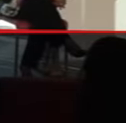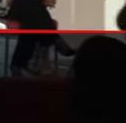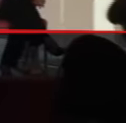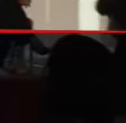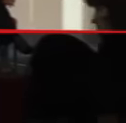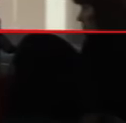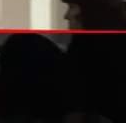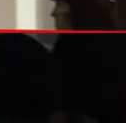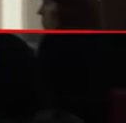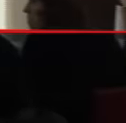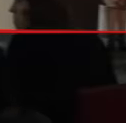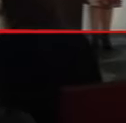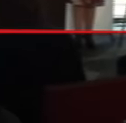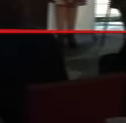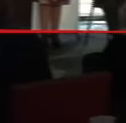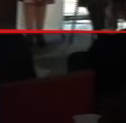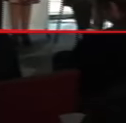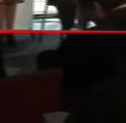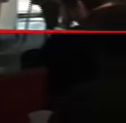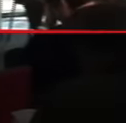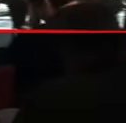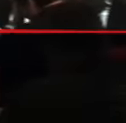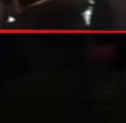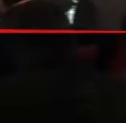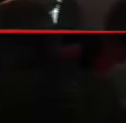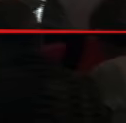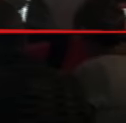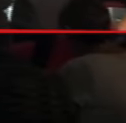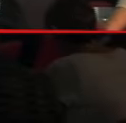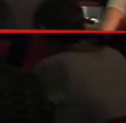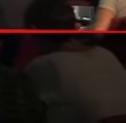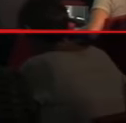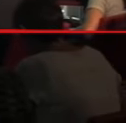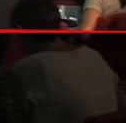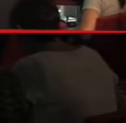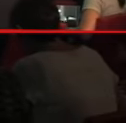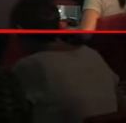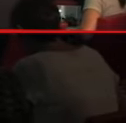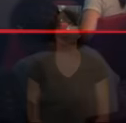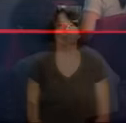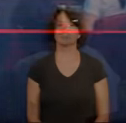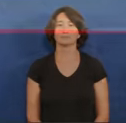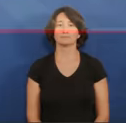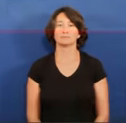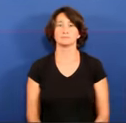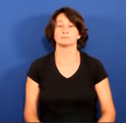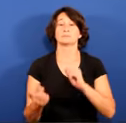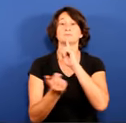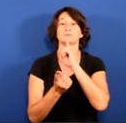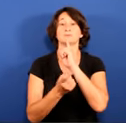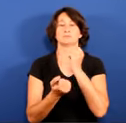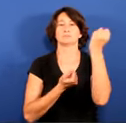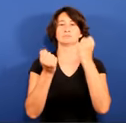La Diputación Foral de Vizcaya considera que la variante sur metropolitana ha cumplido en su primer año de servicio los objetivos para los que